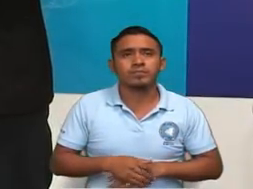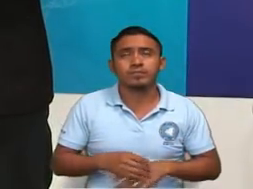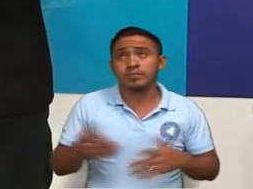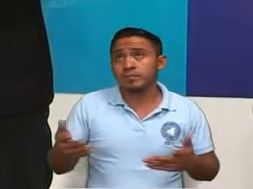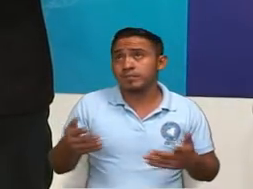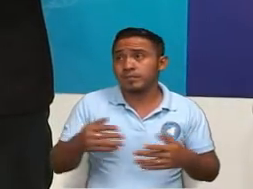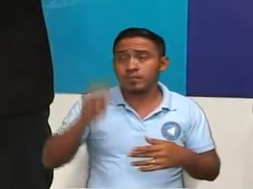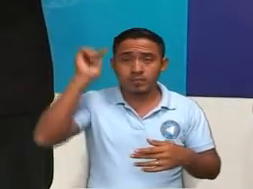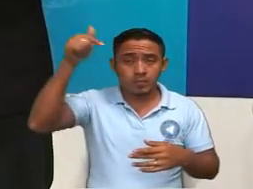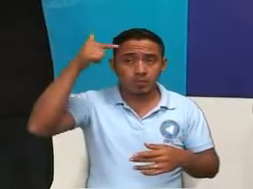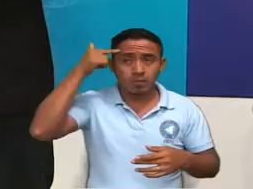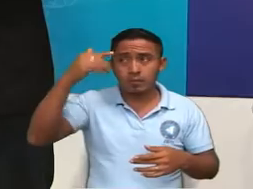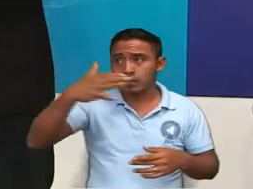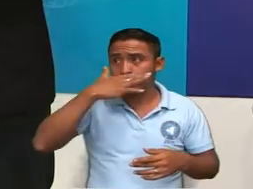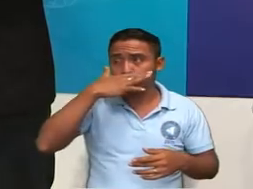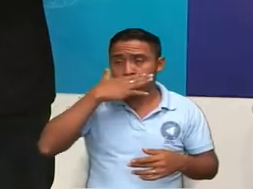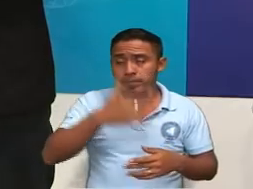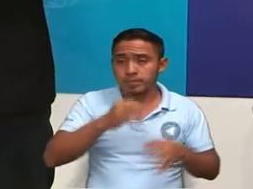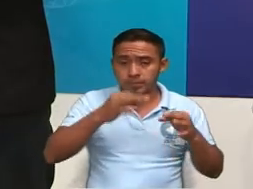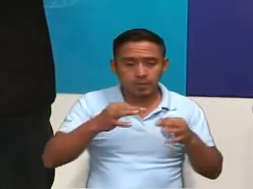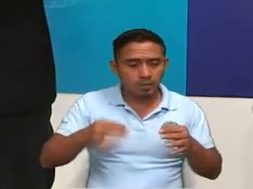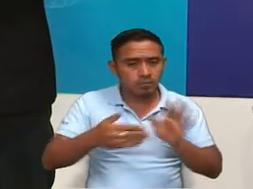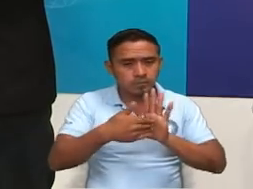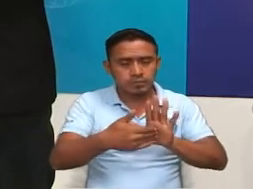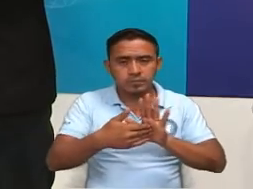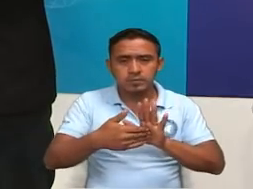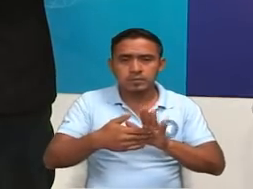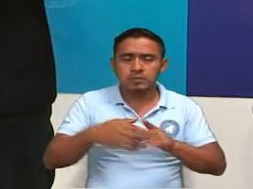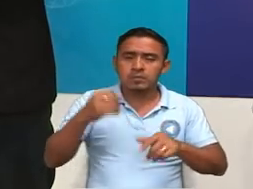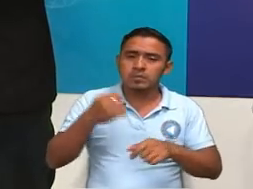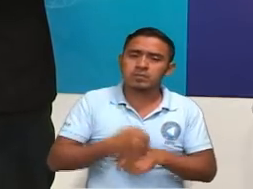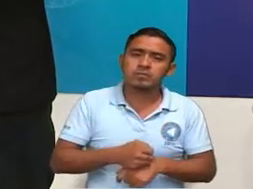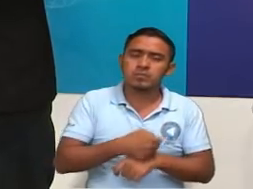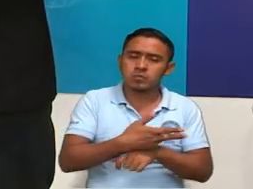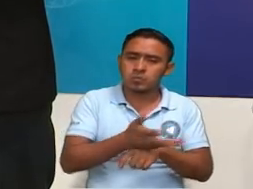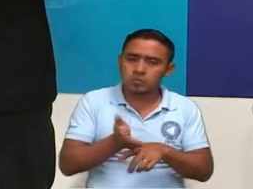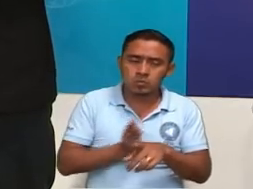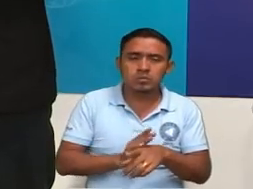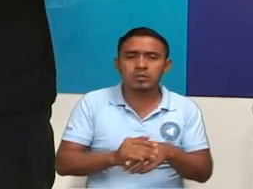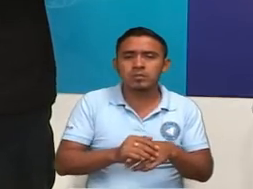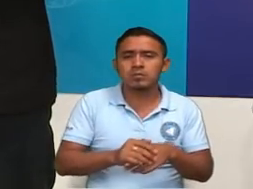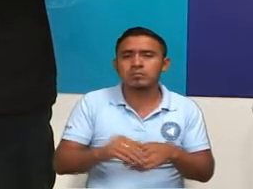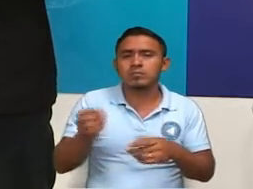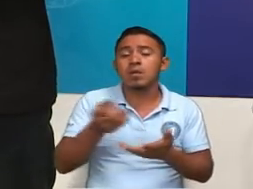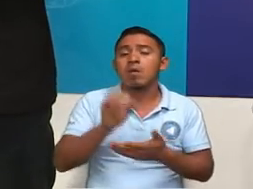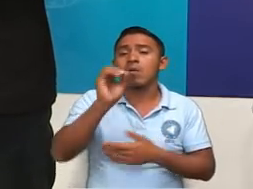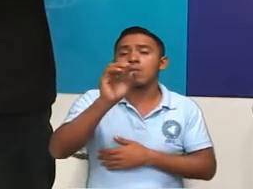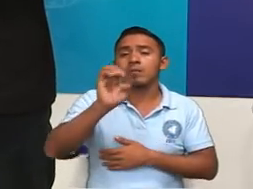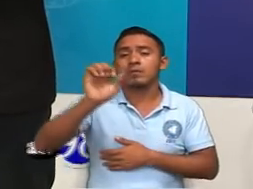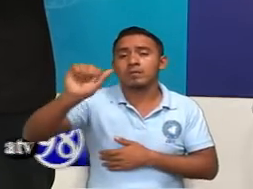Una vez más, el gobierno de Nicaragua, a través de sus representantes en el Consejo Permanente de la Organización de Estados